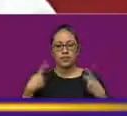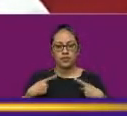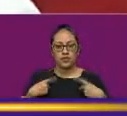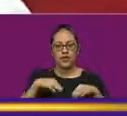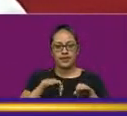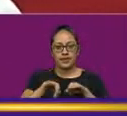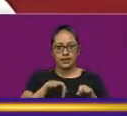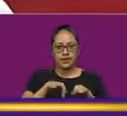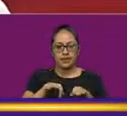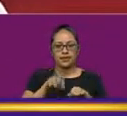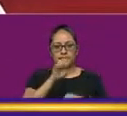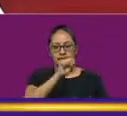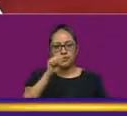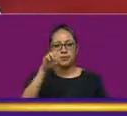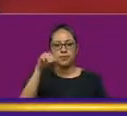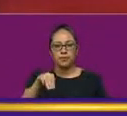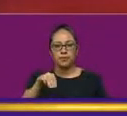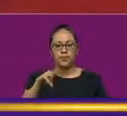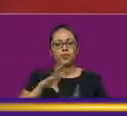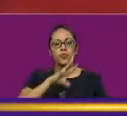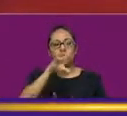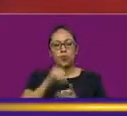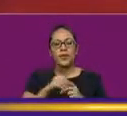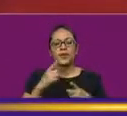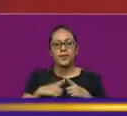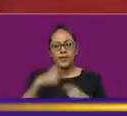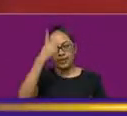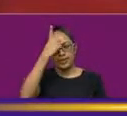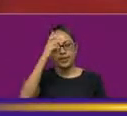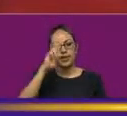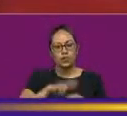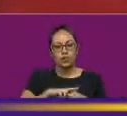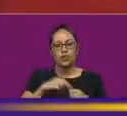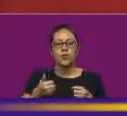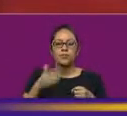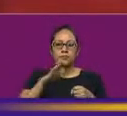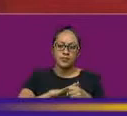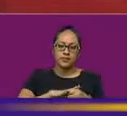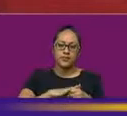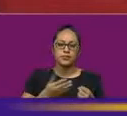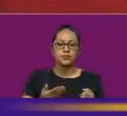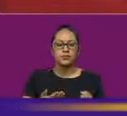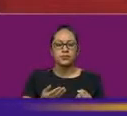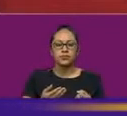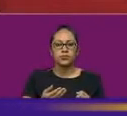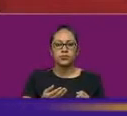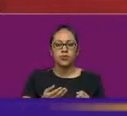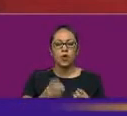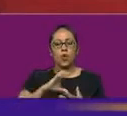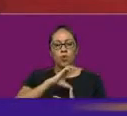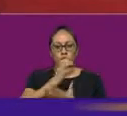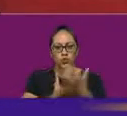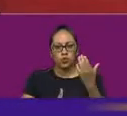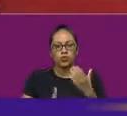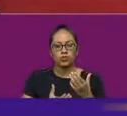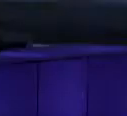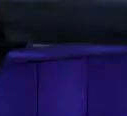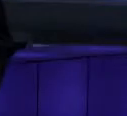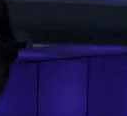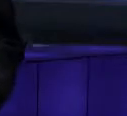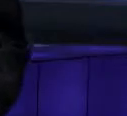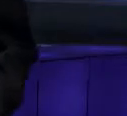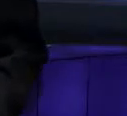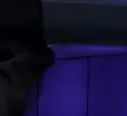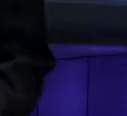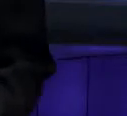aforos autorizados en semáforo rojo. Para Noticias IMRIT, Juan José López Guerrero.